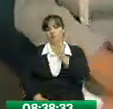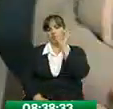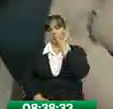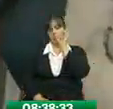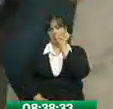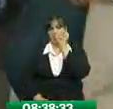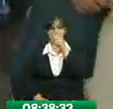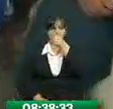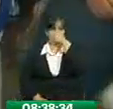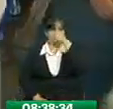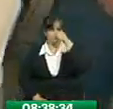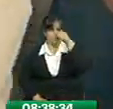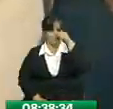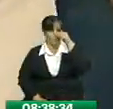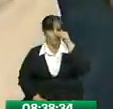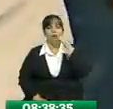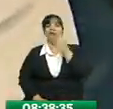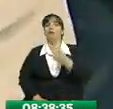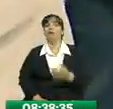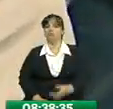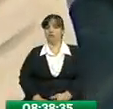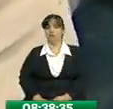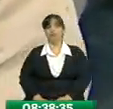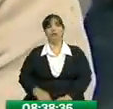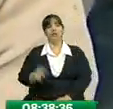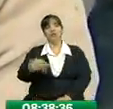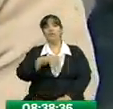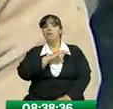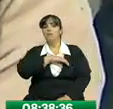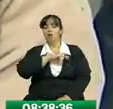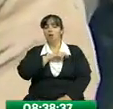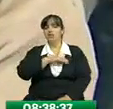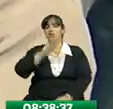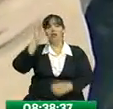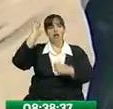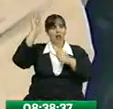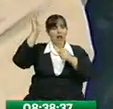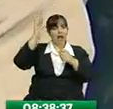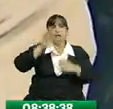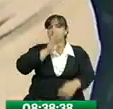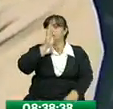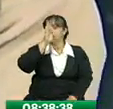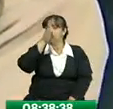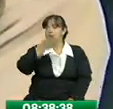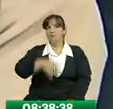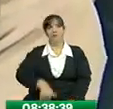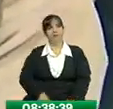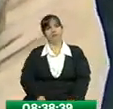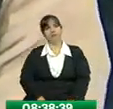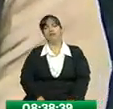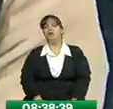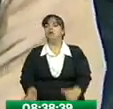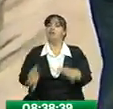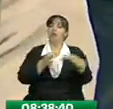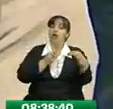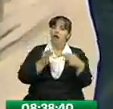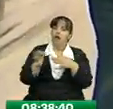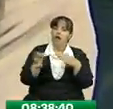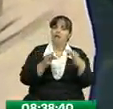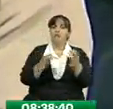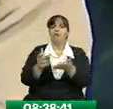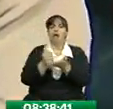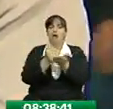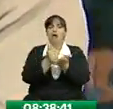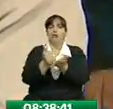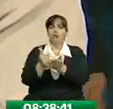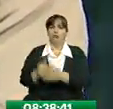todo. Entonces siempre tenemos charlas aquí con los polcos para poder ver qué se puede hacer en los barrios. ¿No es fácil? No